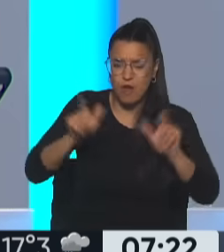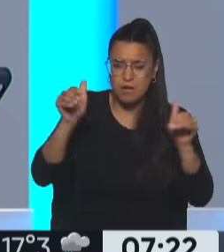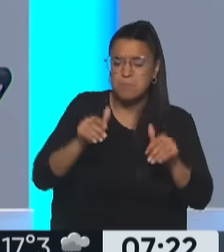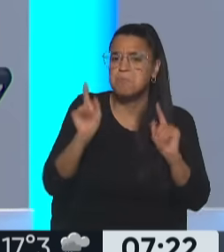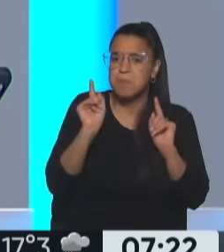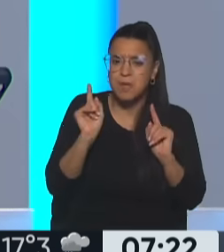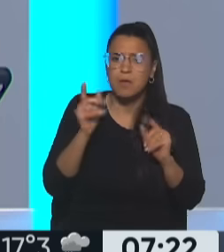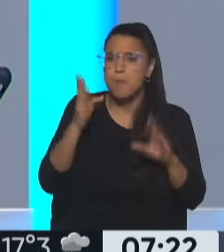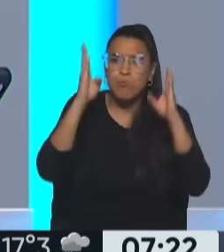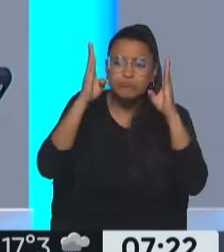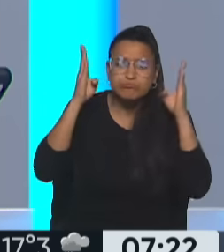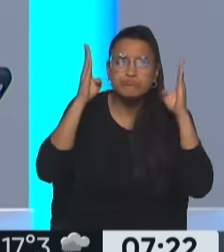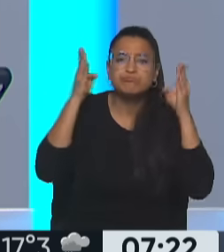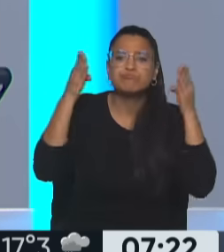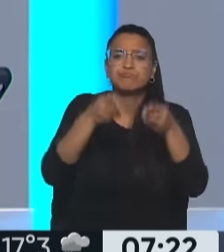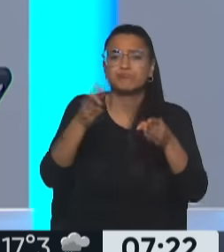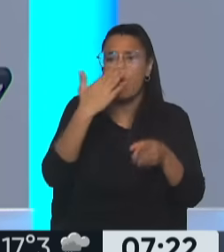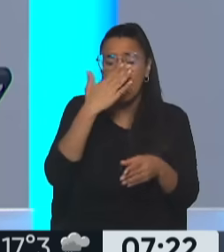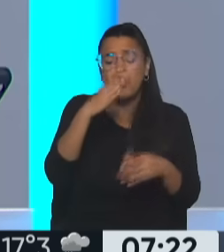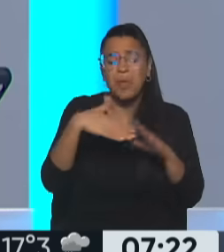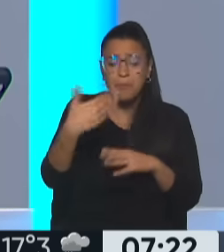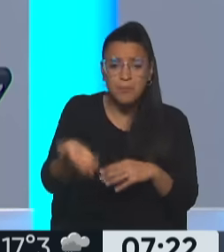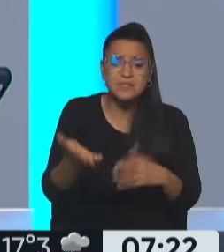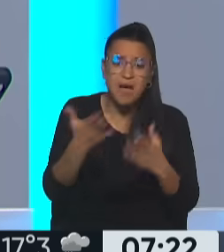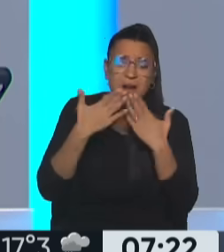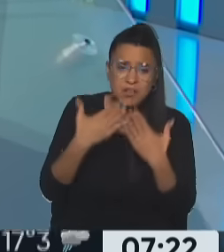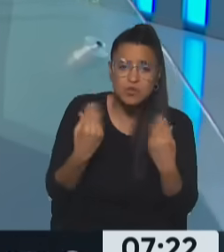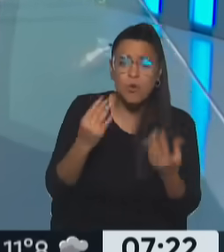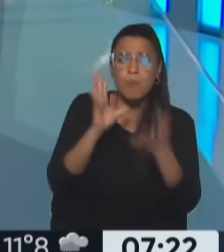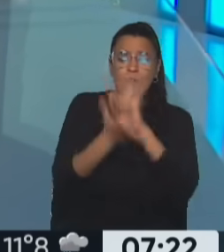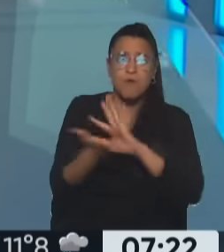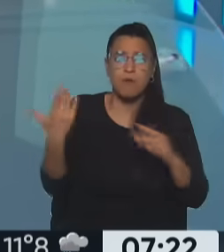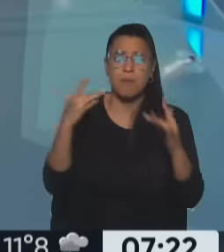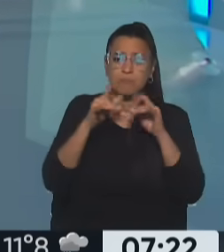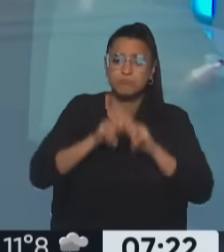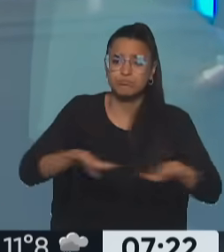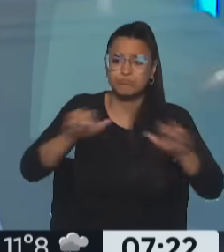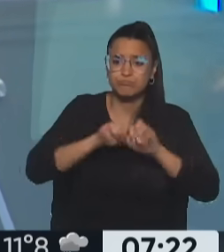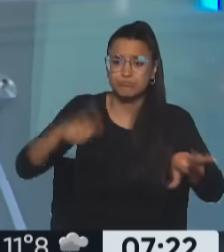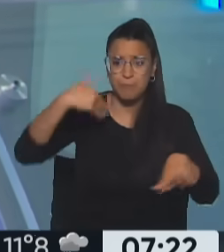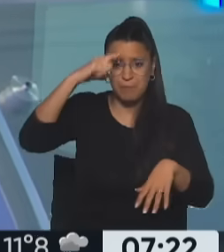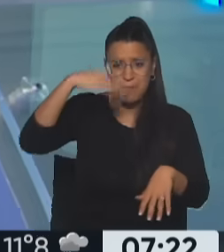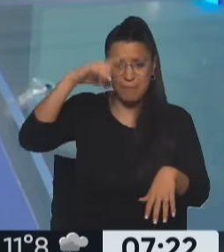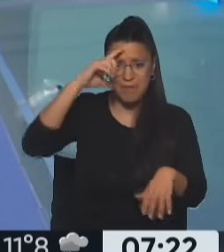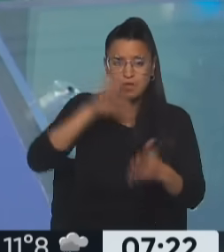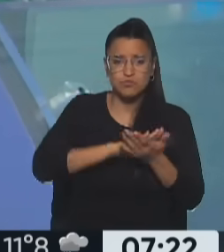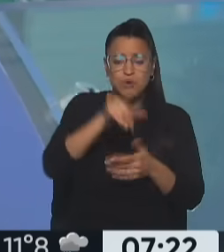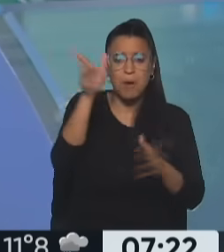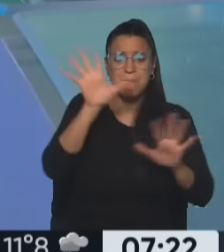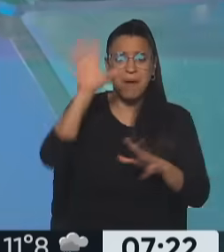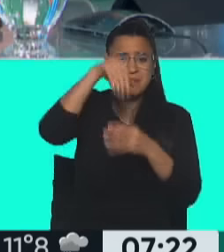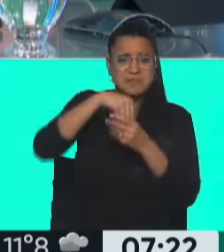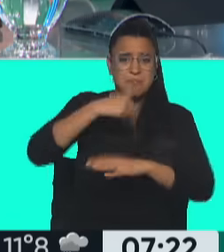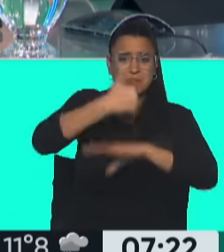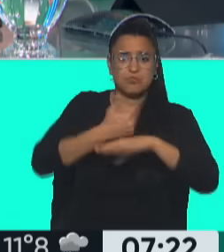de Córdoba. Es más, de hecho, él agradeció luego que a través de las redes sociales se hubieran hecho tantos memes de su participación en el